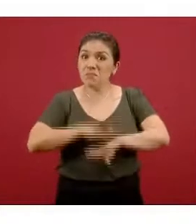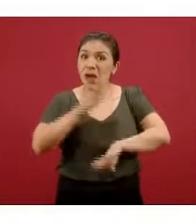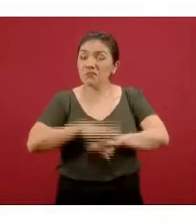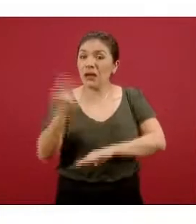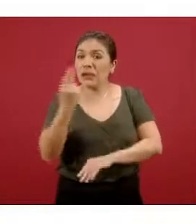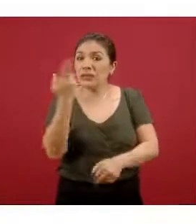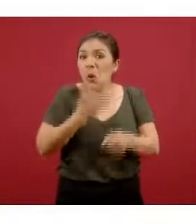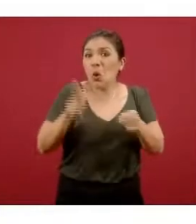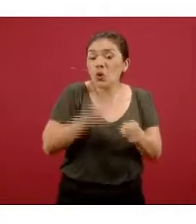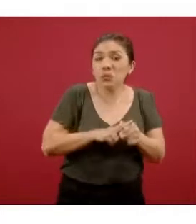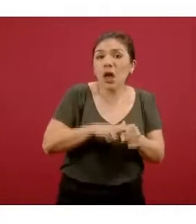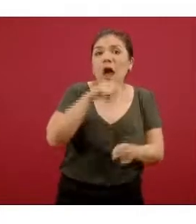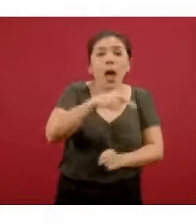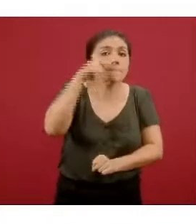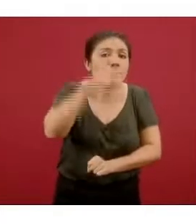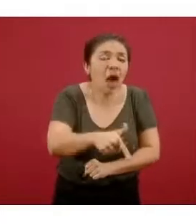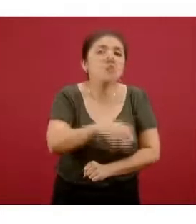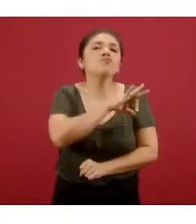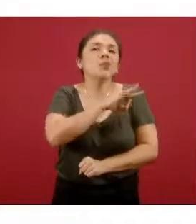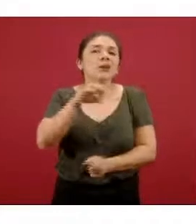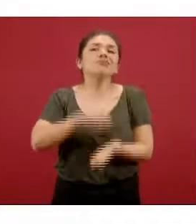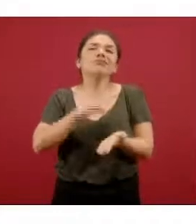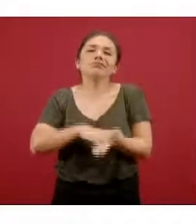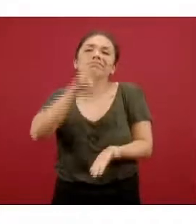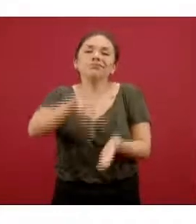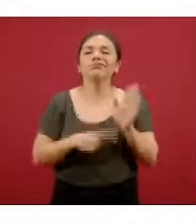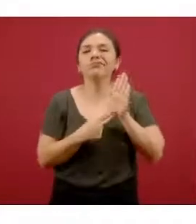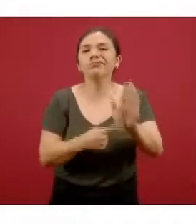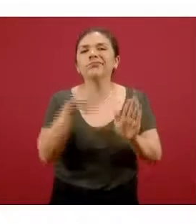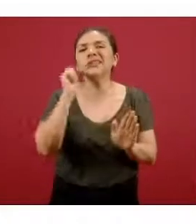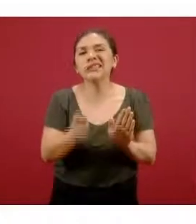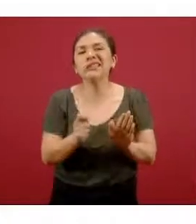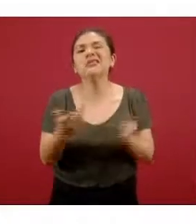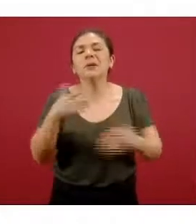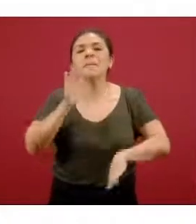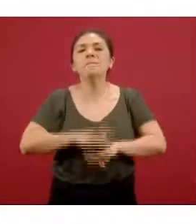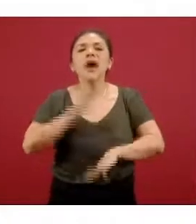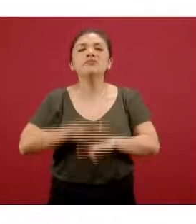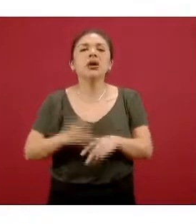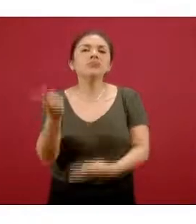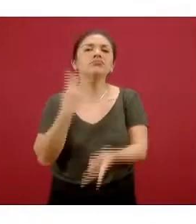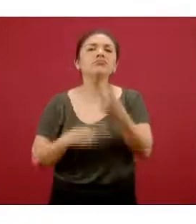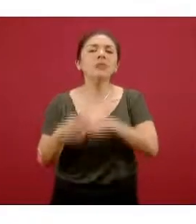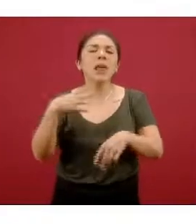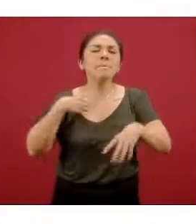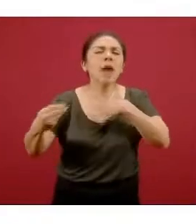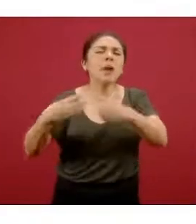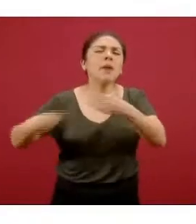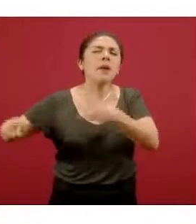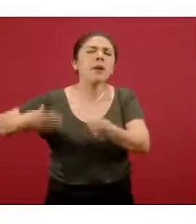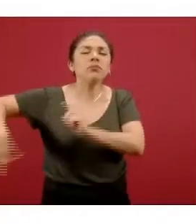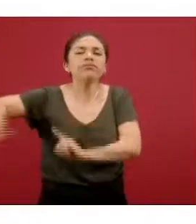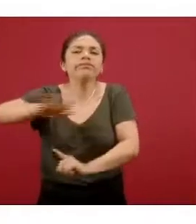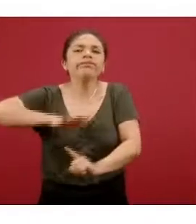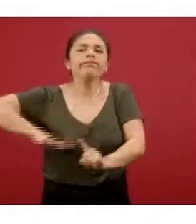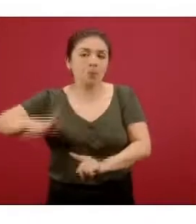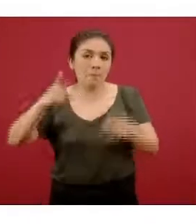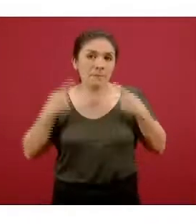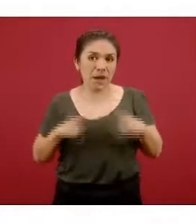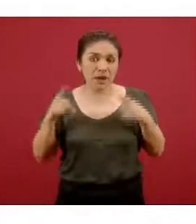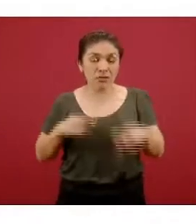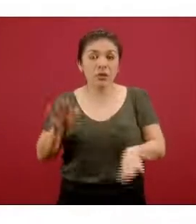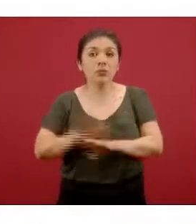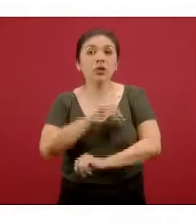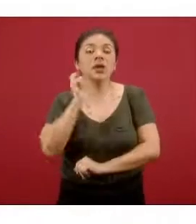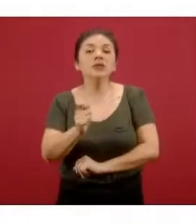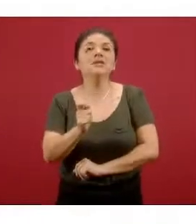hospitalización puede también representar o representa más bien también el incremento en la transmisión comunitaria, dado que